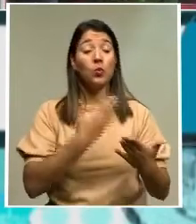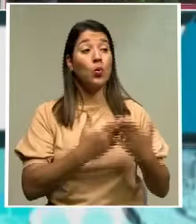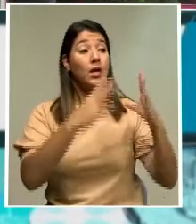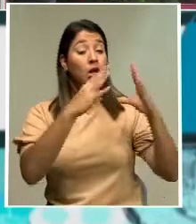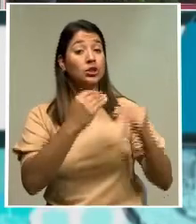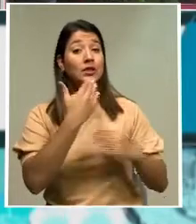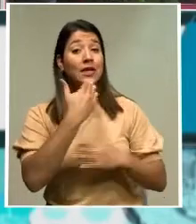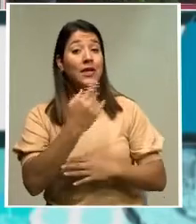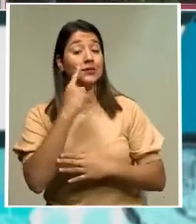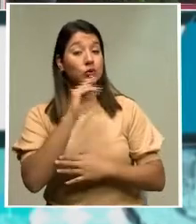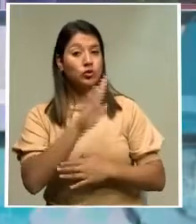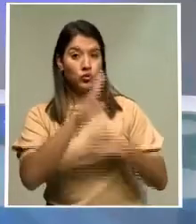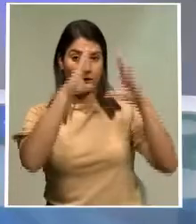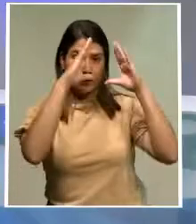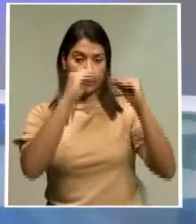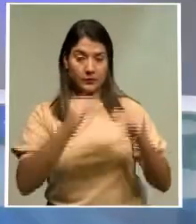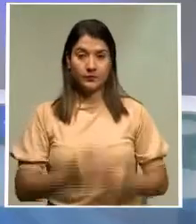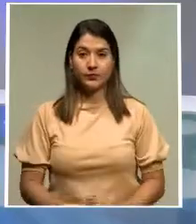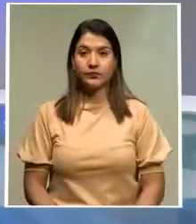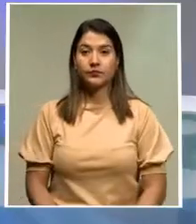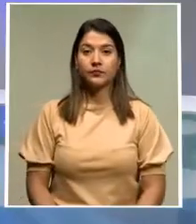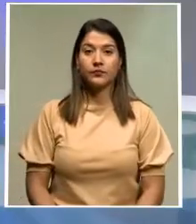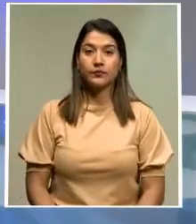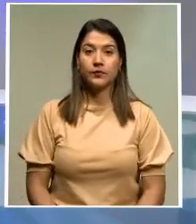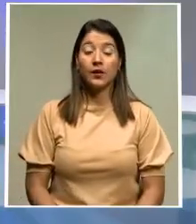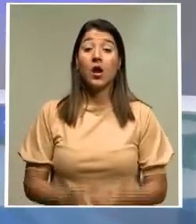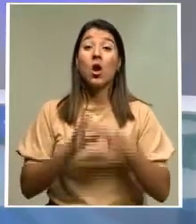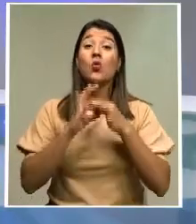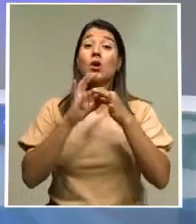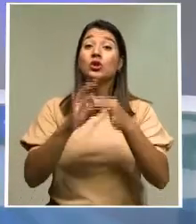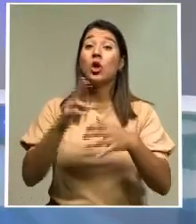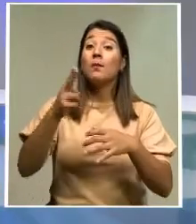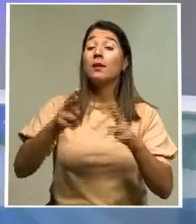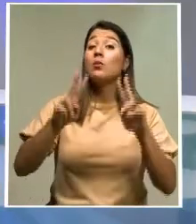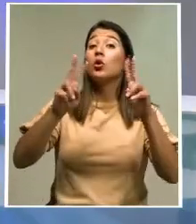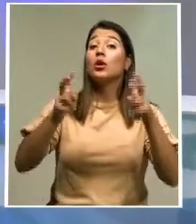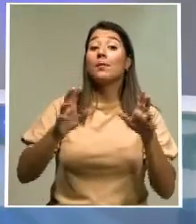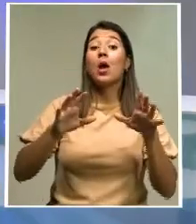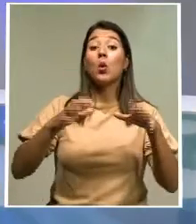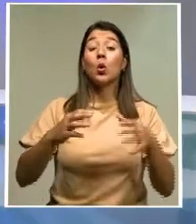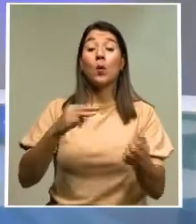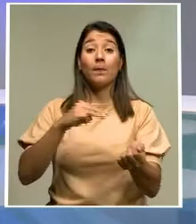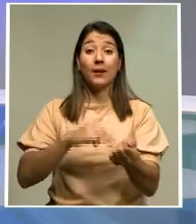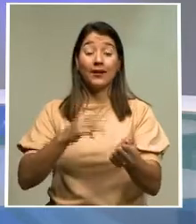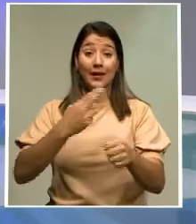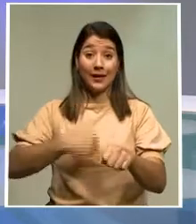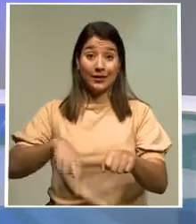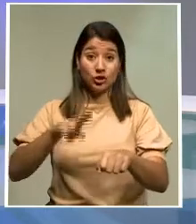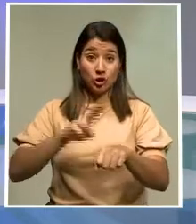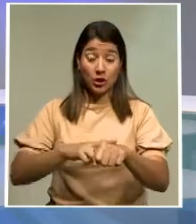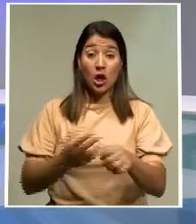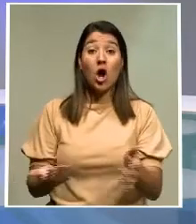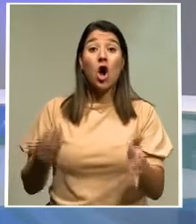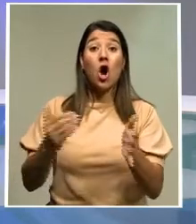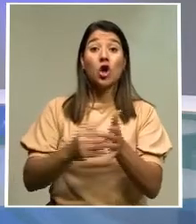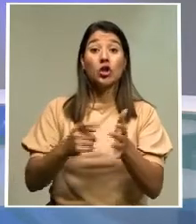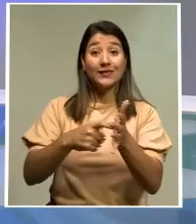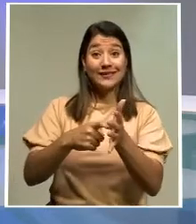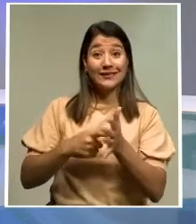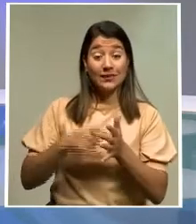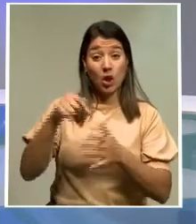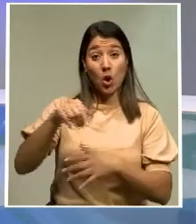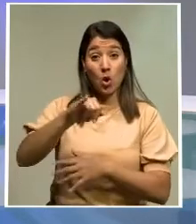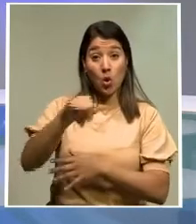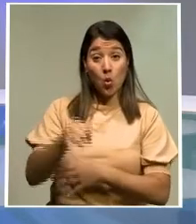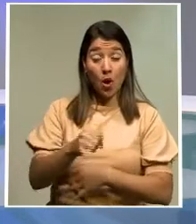Andrés Ortiz. Sobre el mismo tema, la Unión Médica Nacional volvió a exigir este jueves a